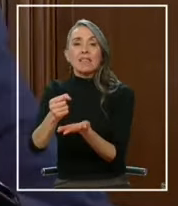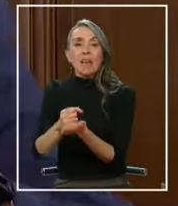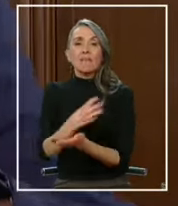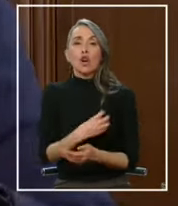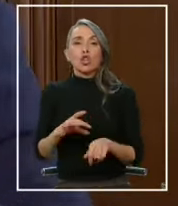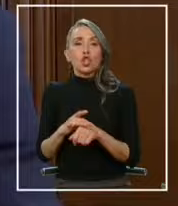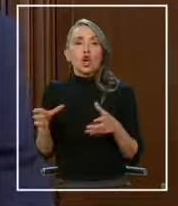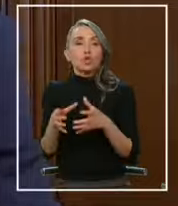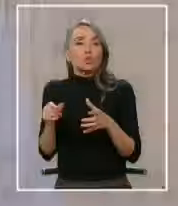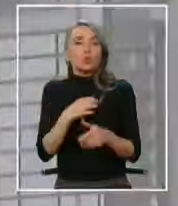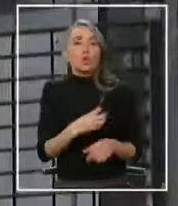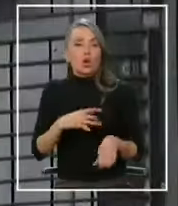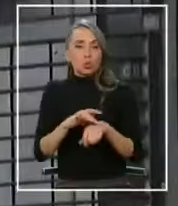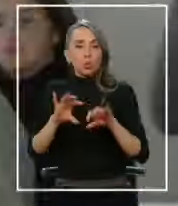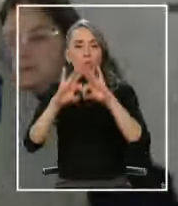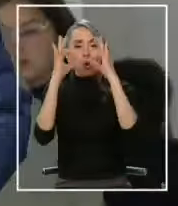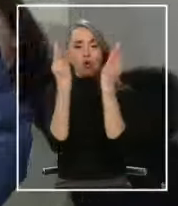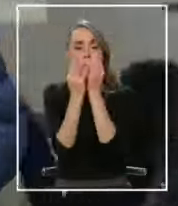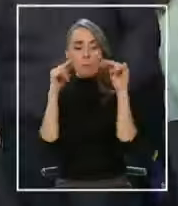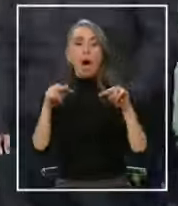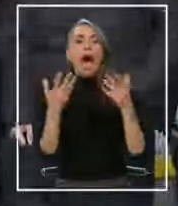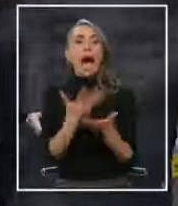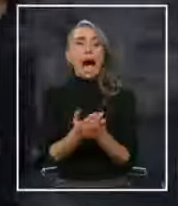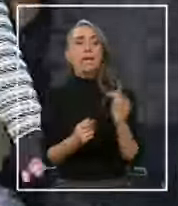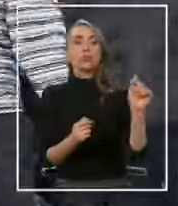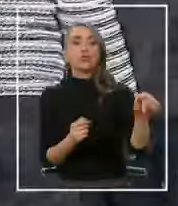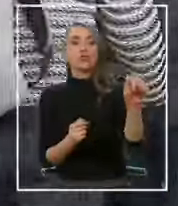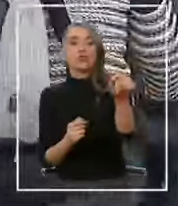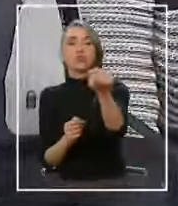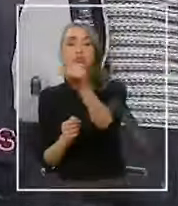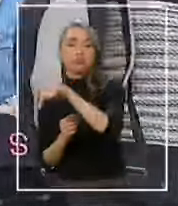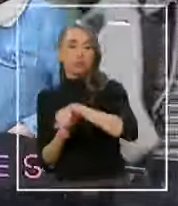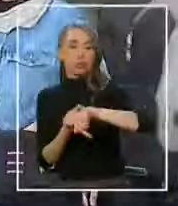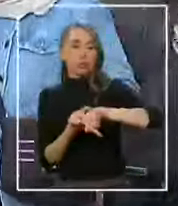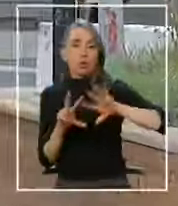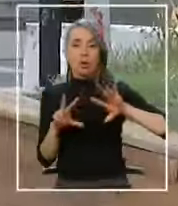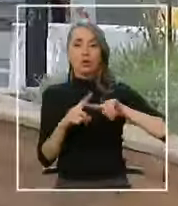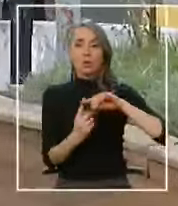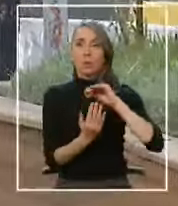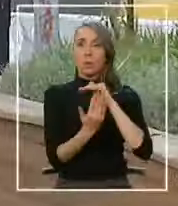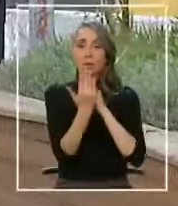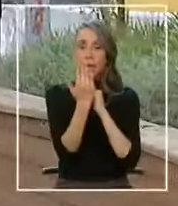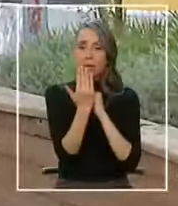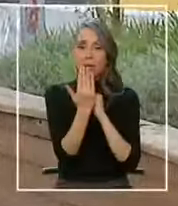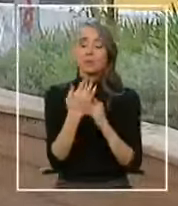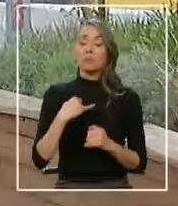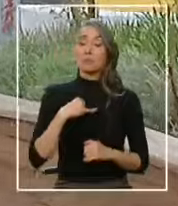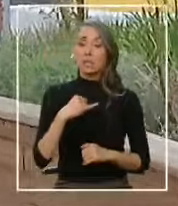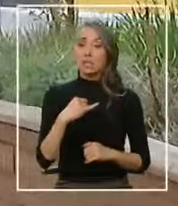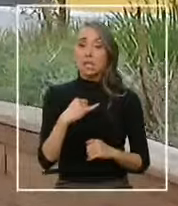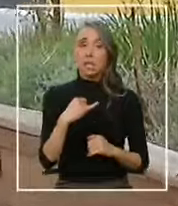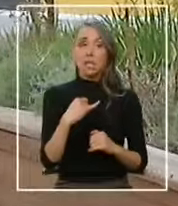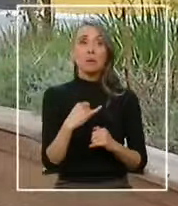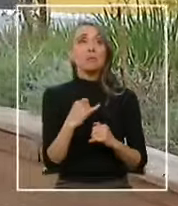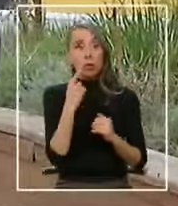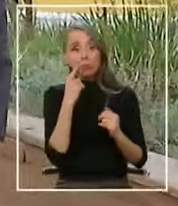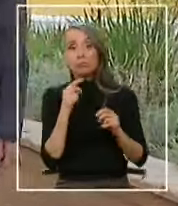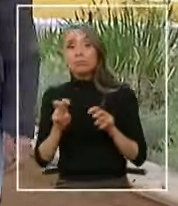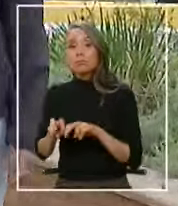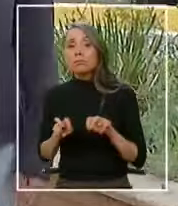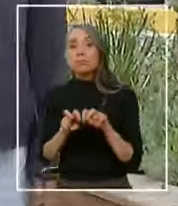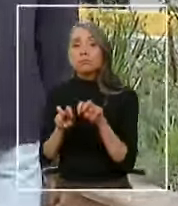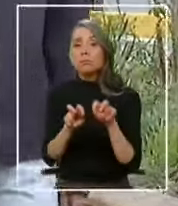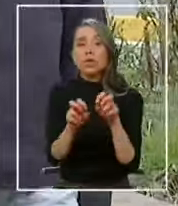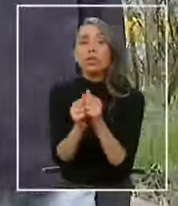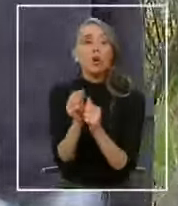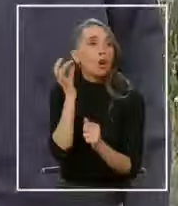Es decir, una visión integral. Son casi las 8:30 de la mañana y continuamos nuestro viaje junto a Catalina.